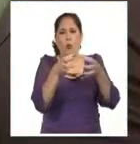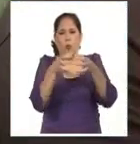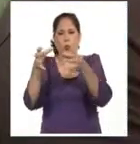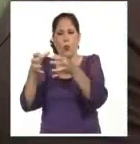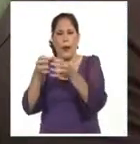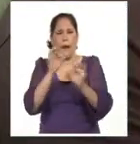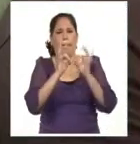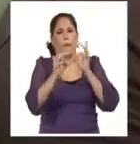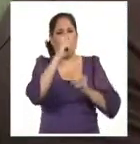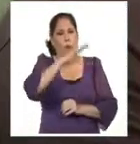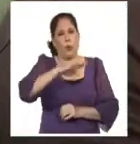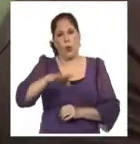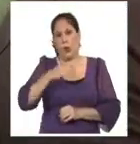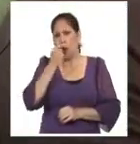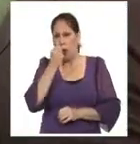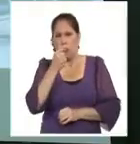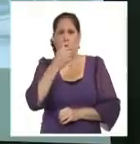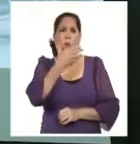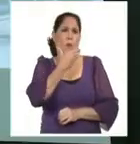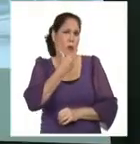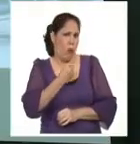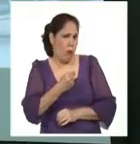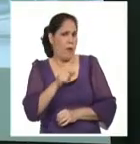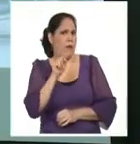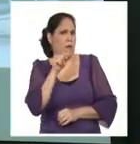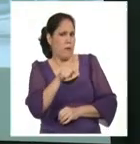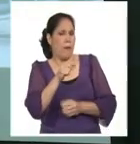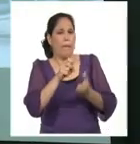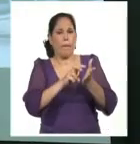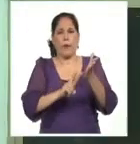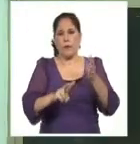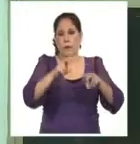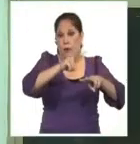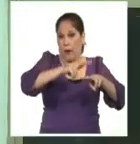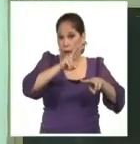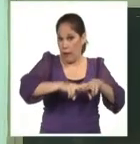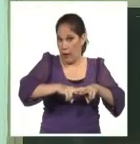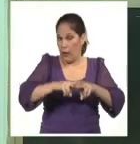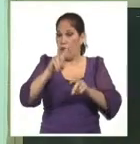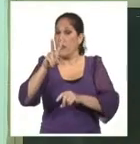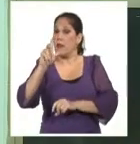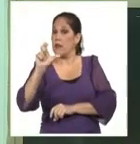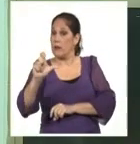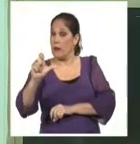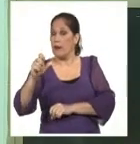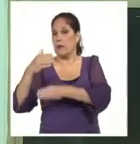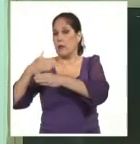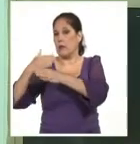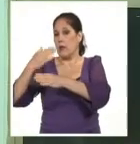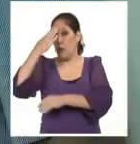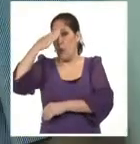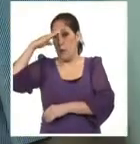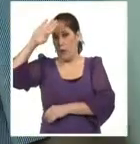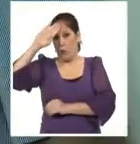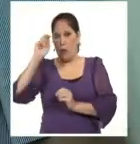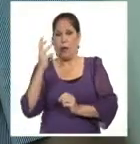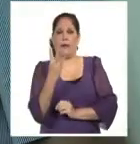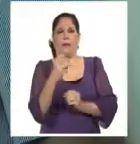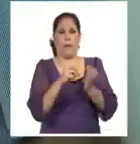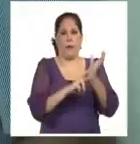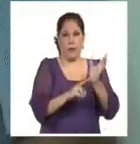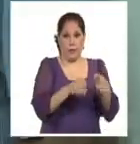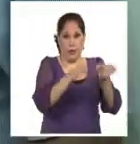a niñas niños y adolescentes en las provincias en la habana villa clara y santiago de cuba esas